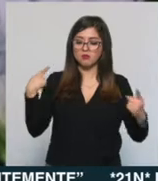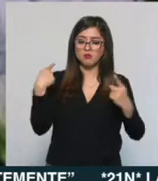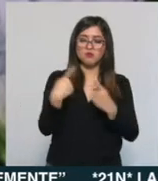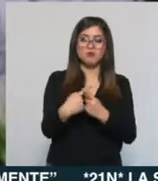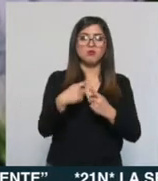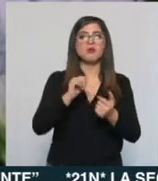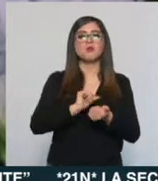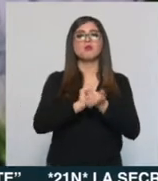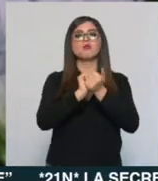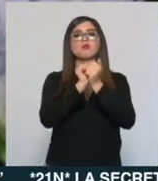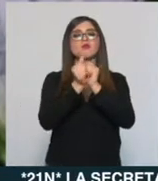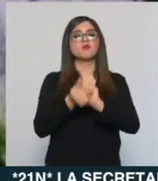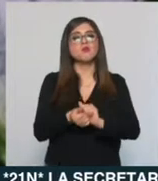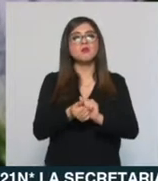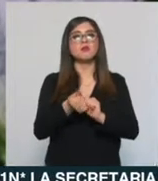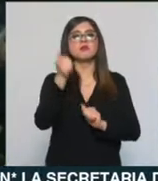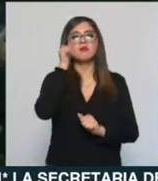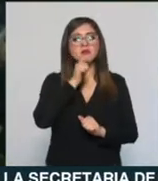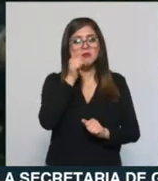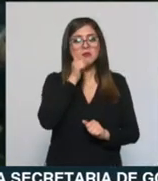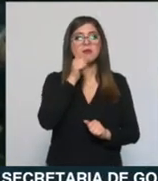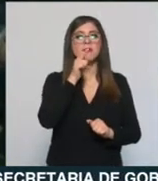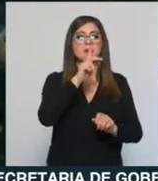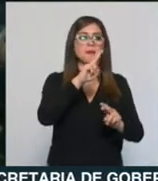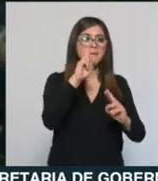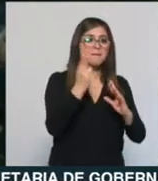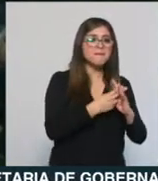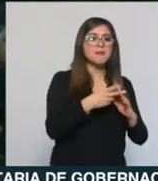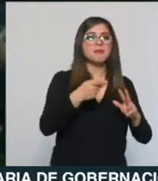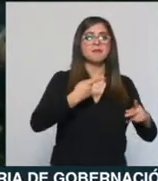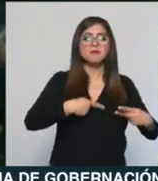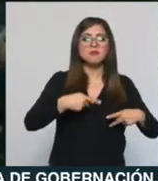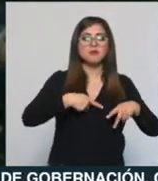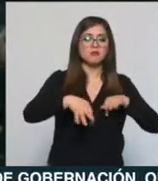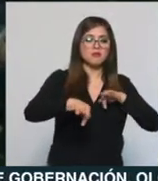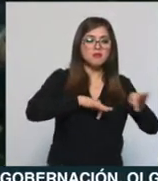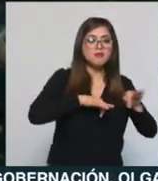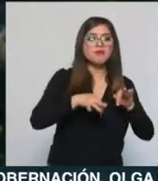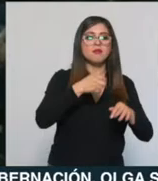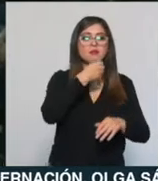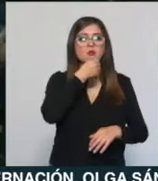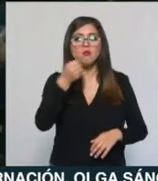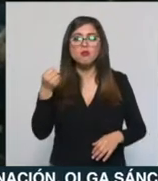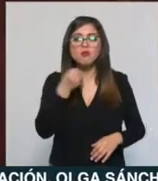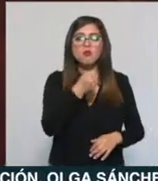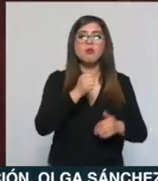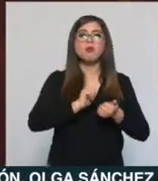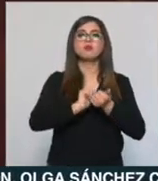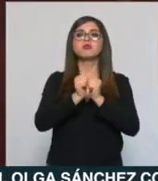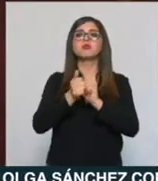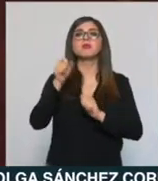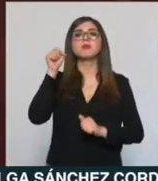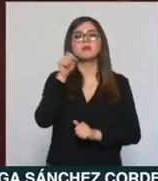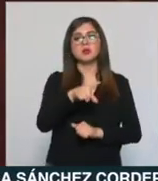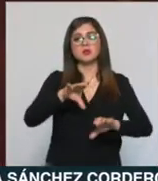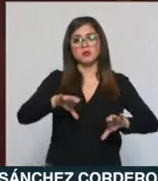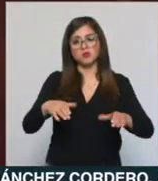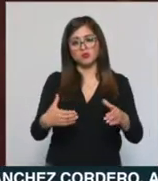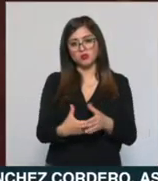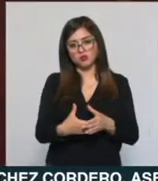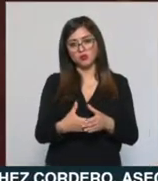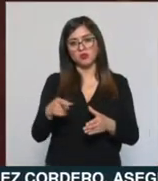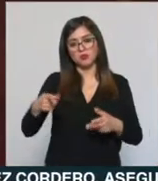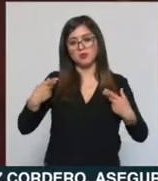tendencia el Me Too contra periodistas y es muy importante hablar de este tema que nos incluye a todas y pues también a ellos, a